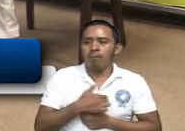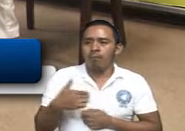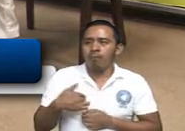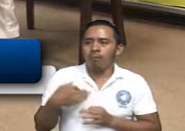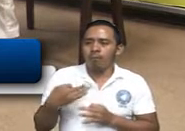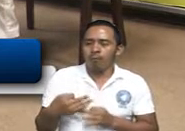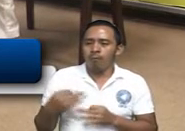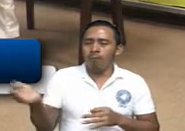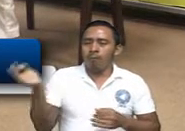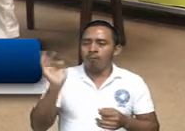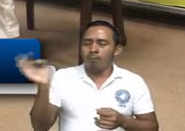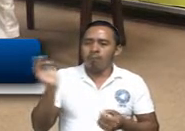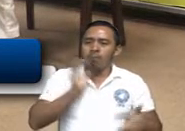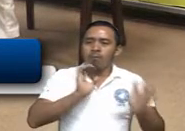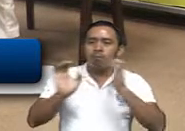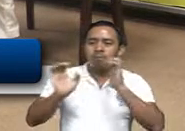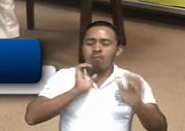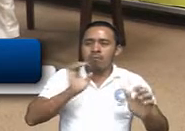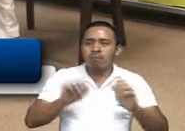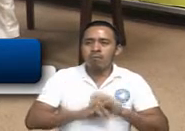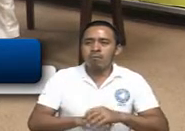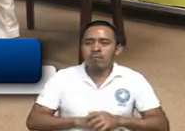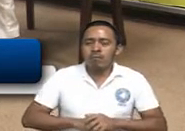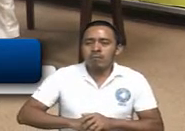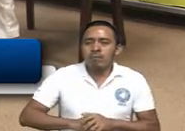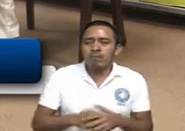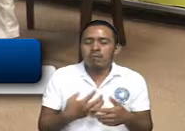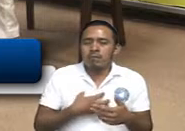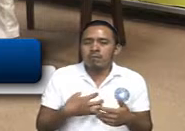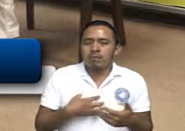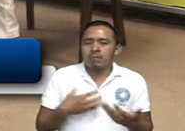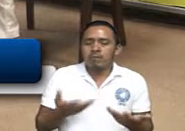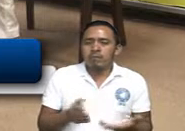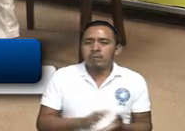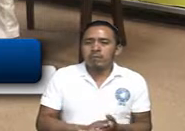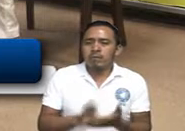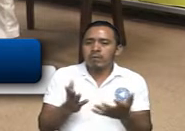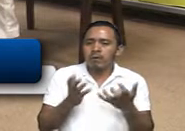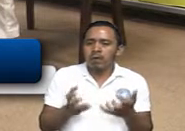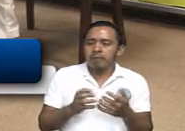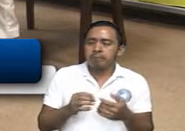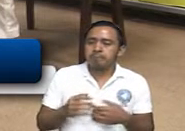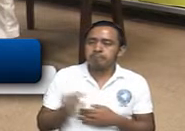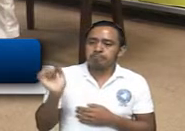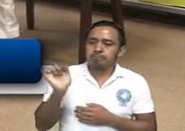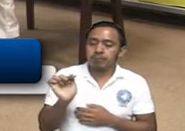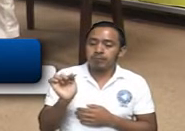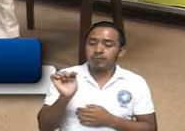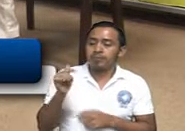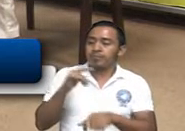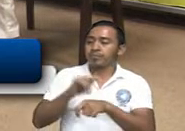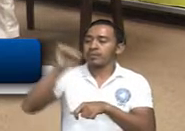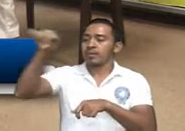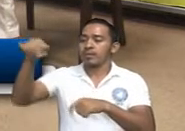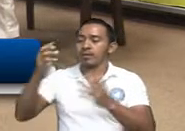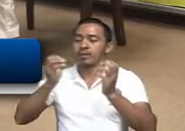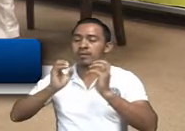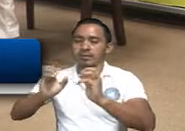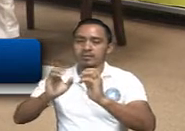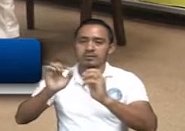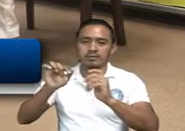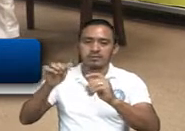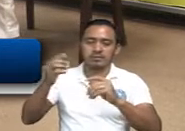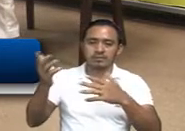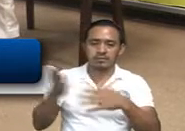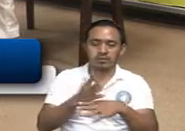formas de comunicación emocional y afectiva, porque muchas veces queremos encontrar en la calle lo que no queremos ni tenemos en la casa y